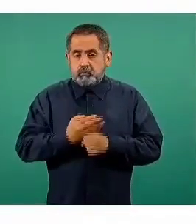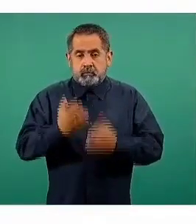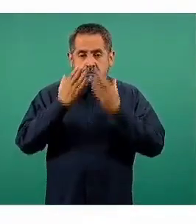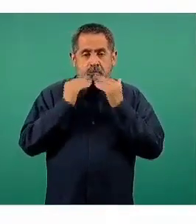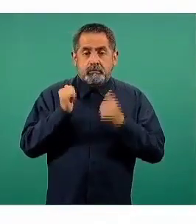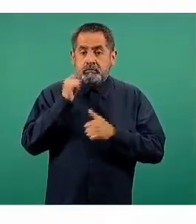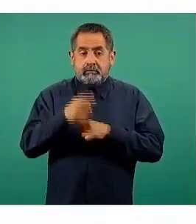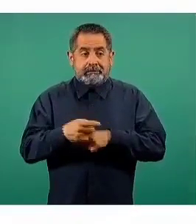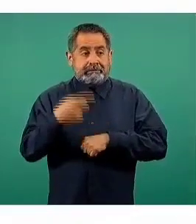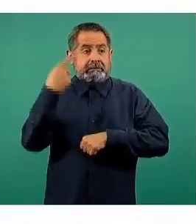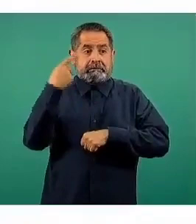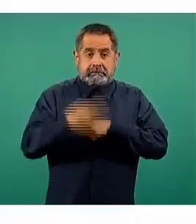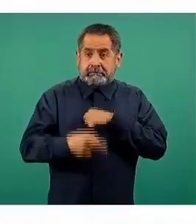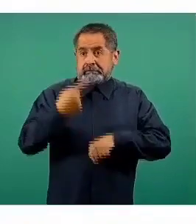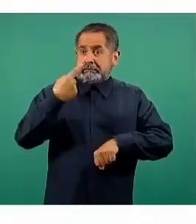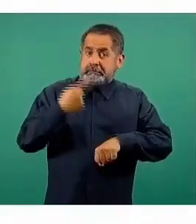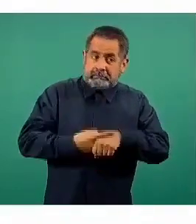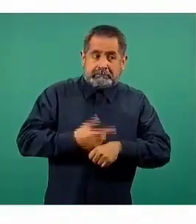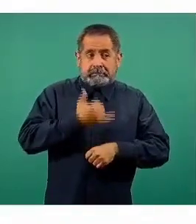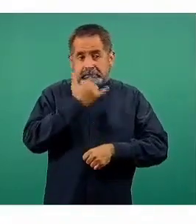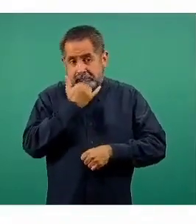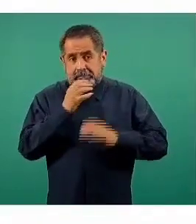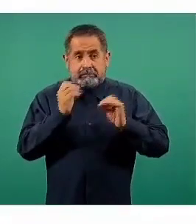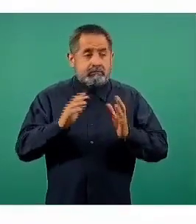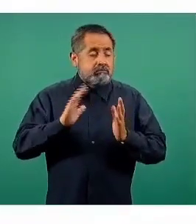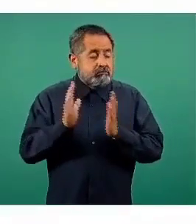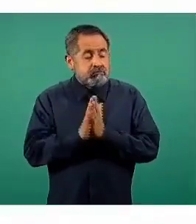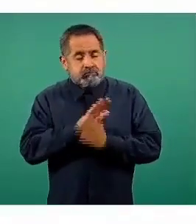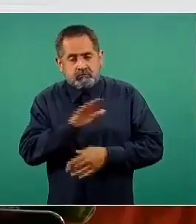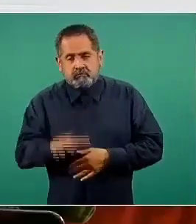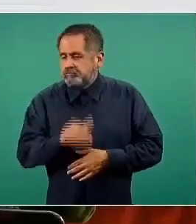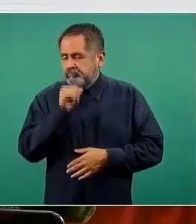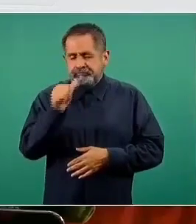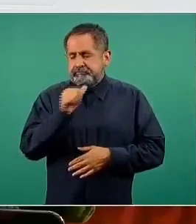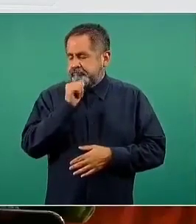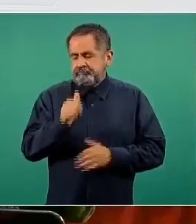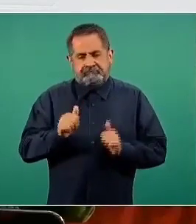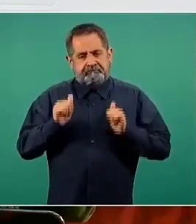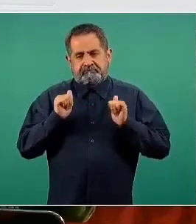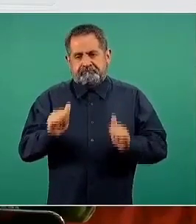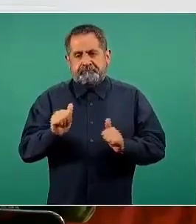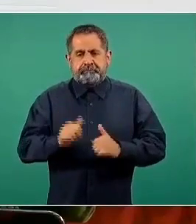cause un daño permanente y mucho menos la pérdida de una vida. La siguiente.